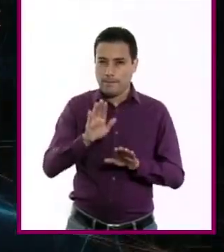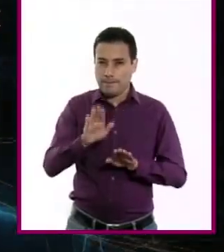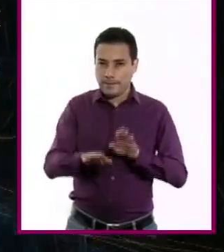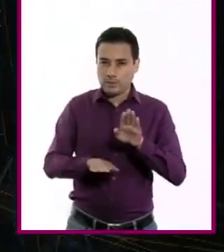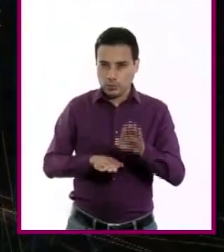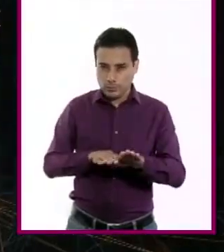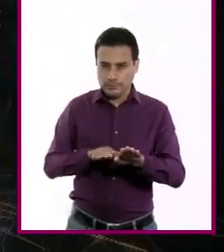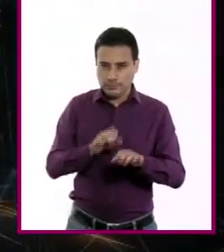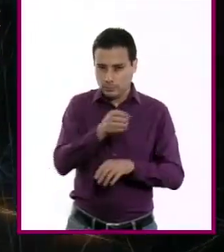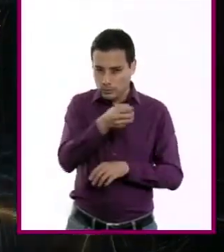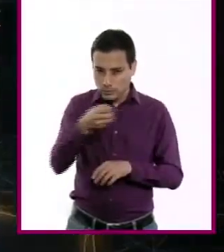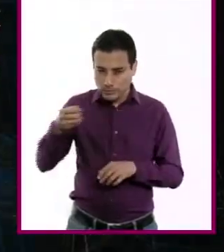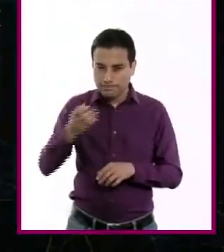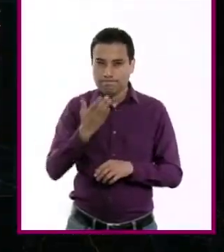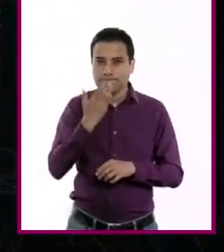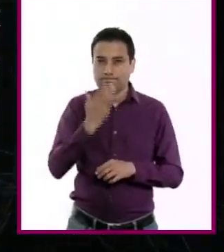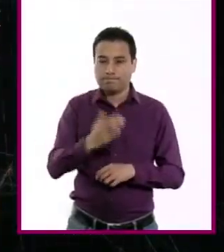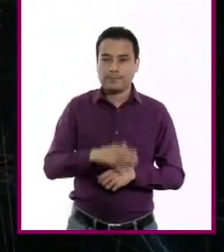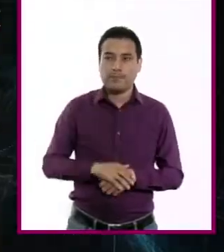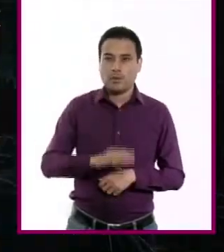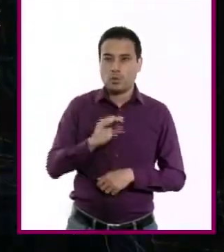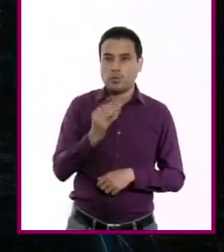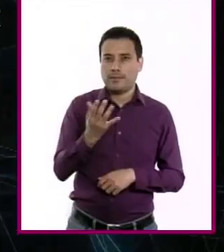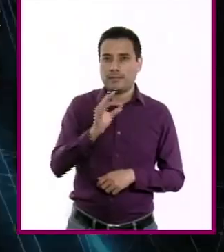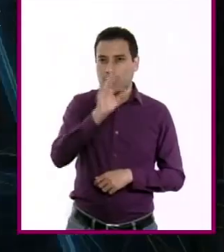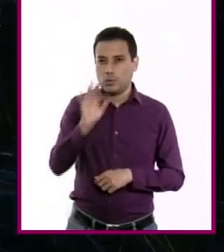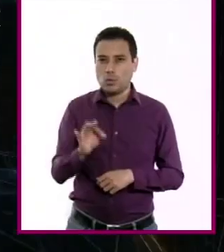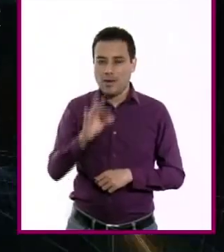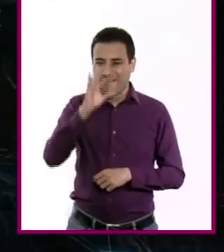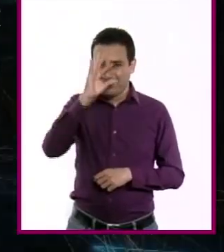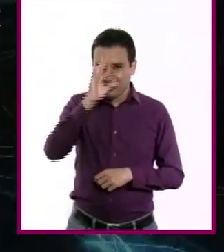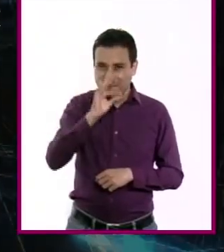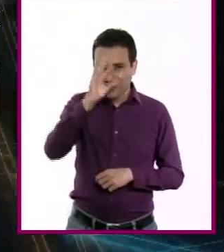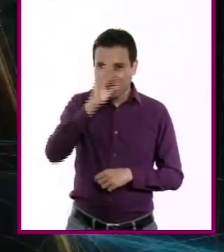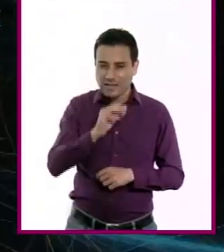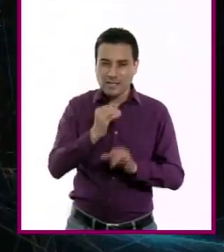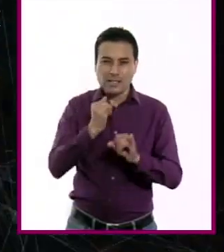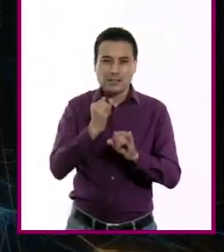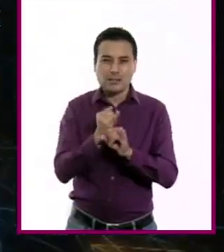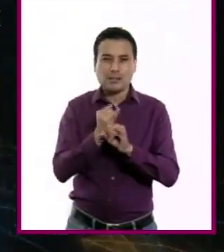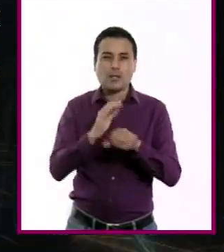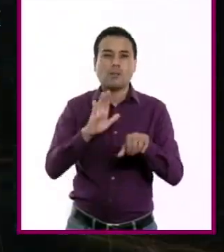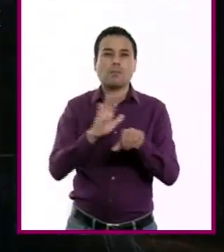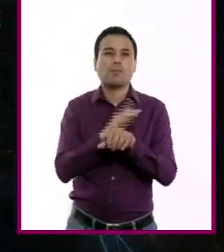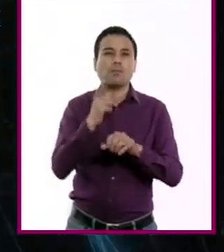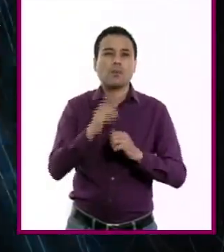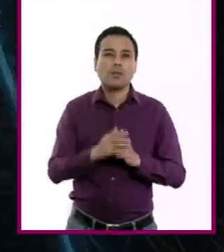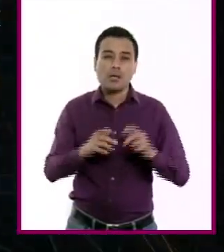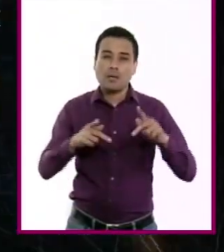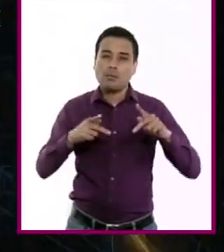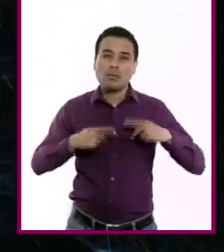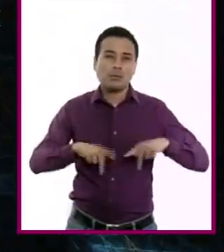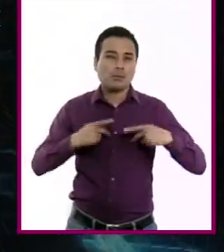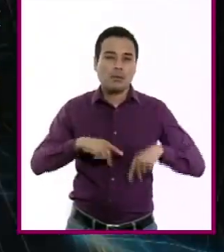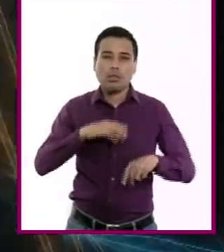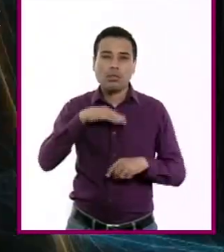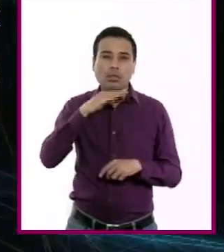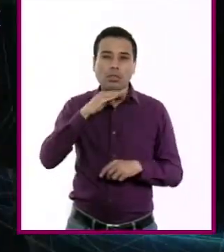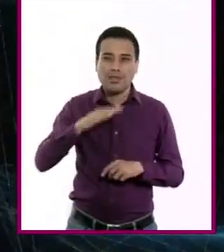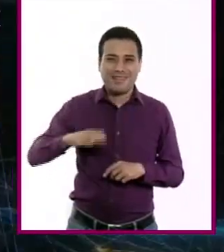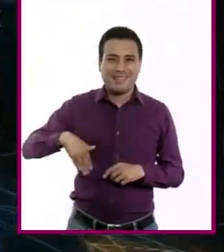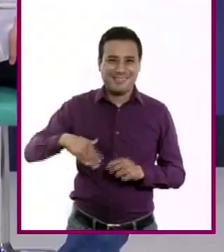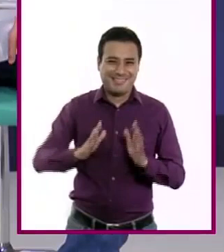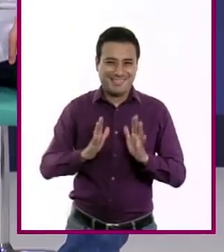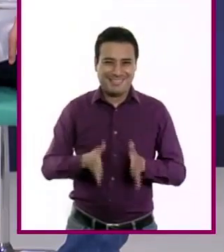De hecho, el 95% de los fallos en ciberseguridad son causados por descuidos humanos, lo que ya estábamos hablando